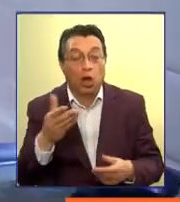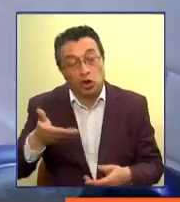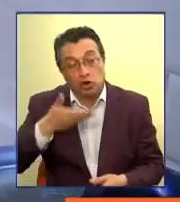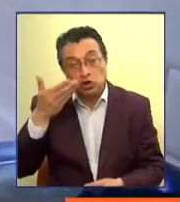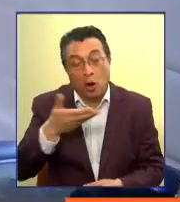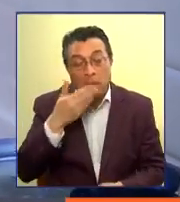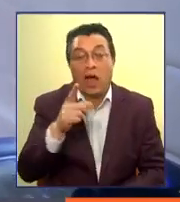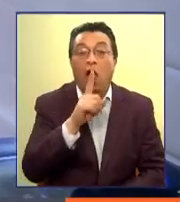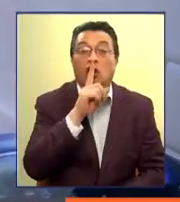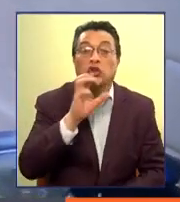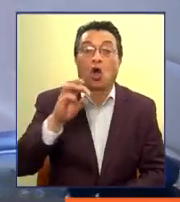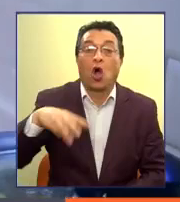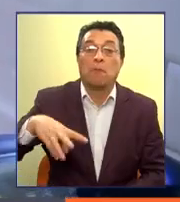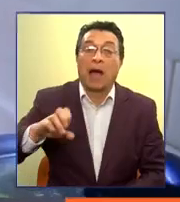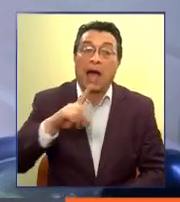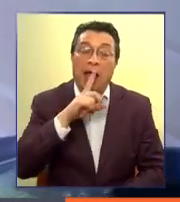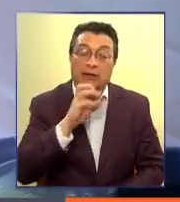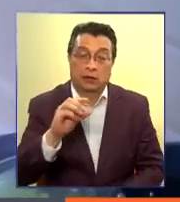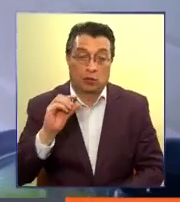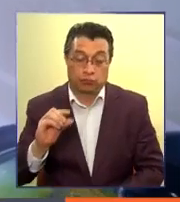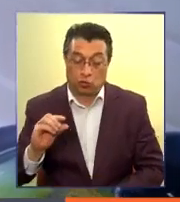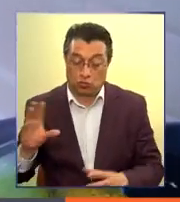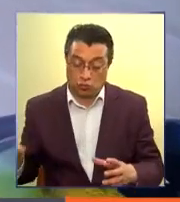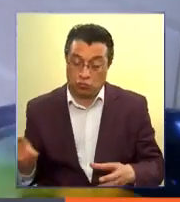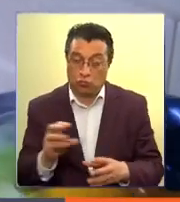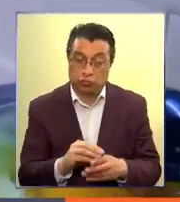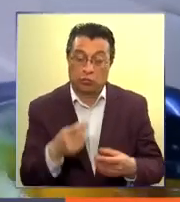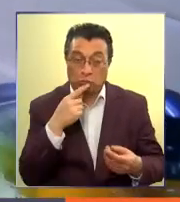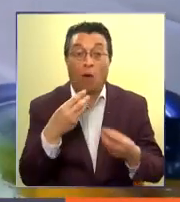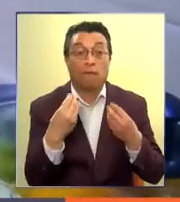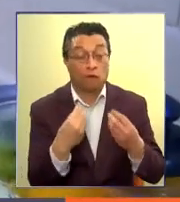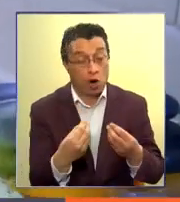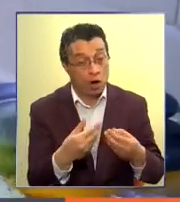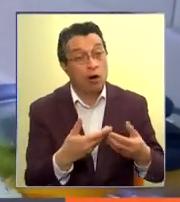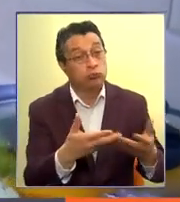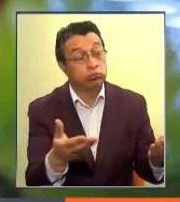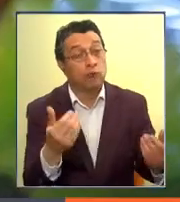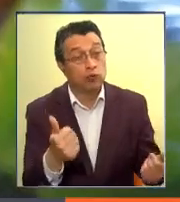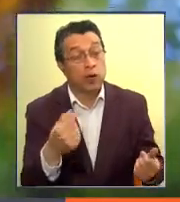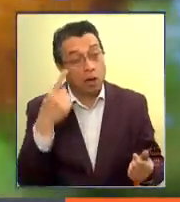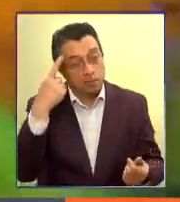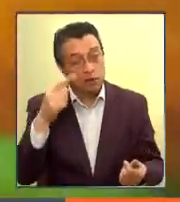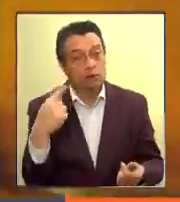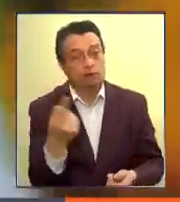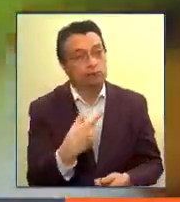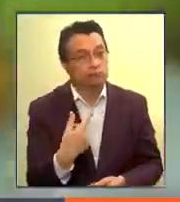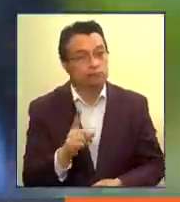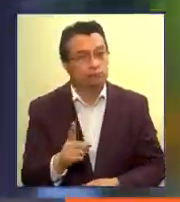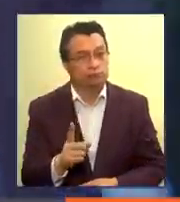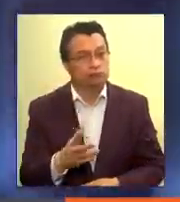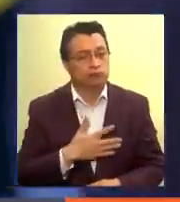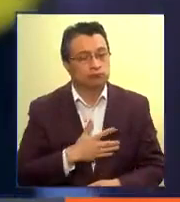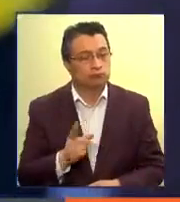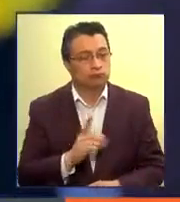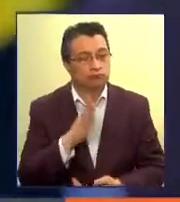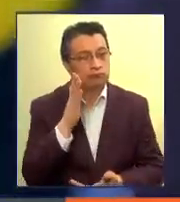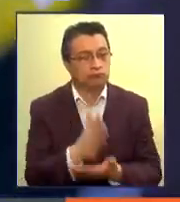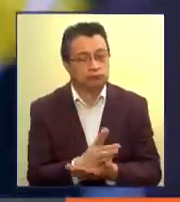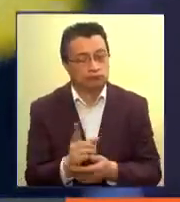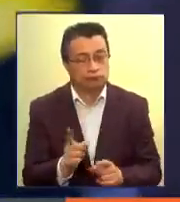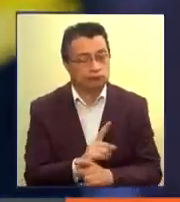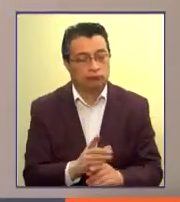tomate, tuvo una buena recepción. Pero nosotros decidimos que no era lo que queríamos envasar.